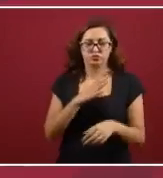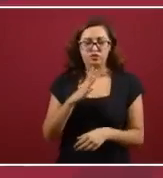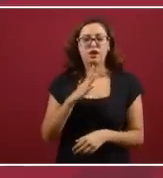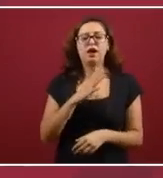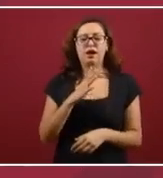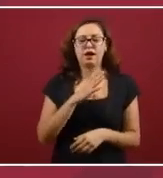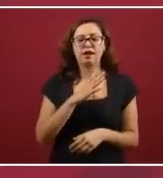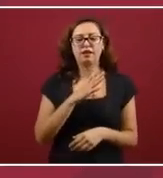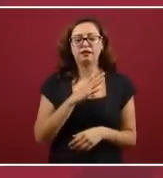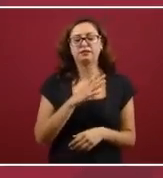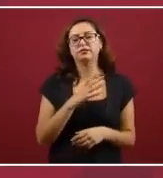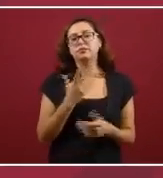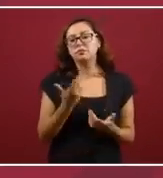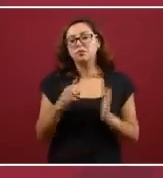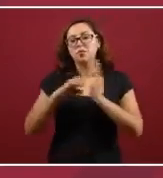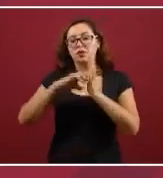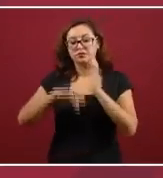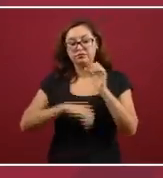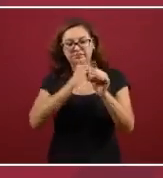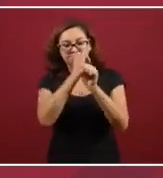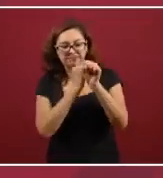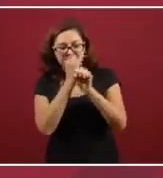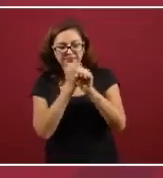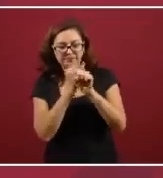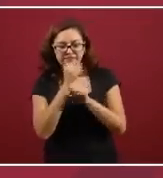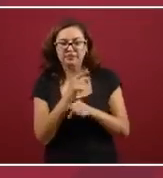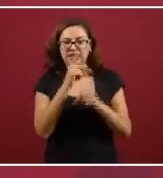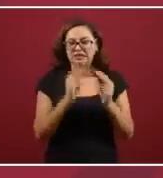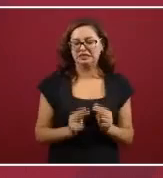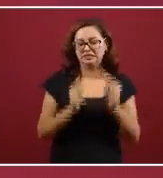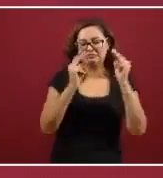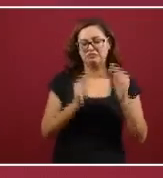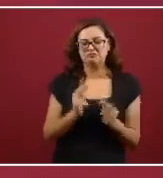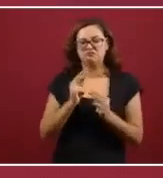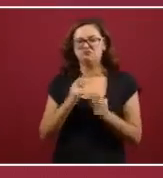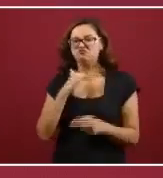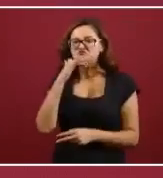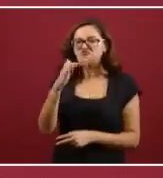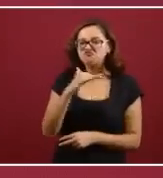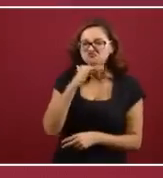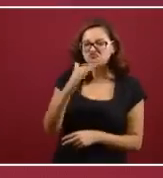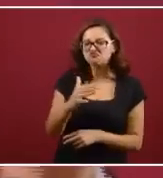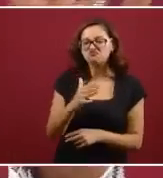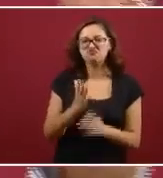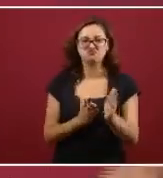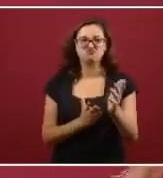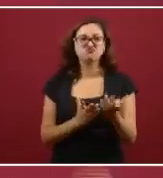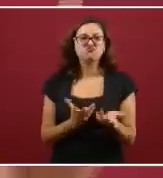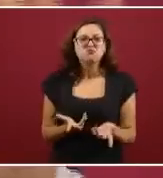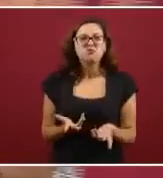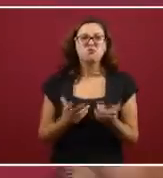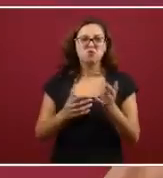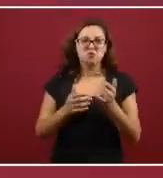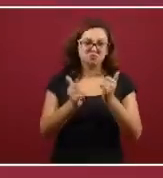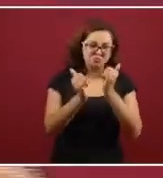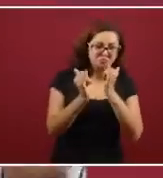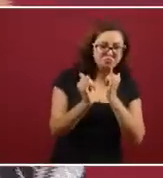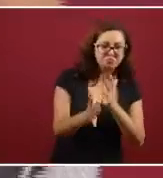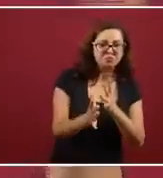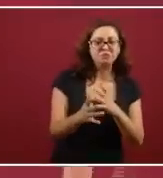prácticas comerciales desleales. Estas prácticas comerciales desleales las hacen